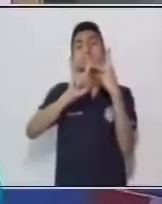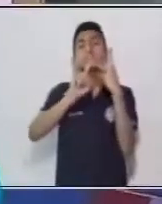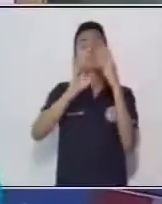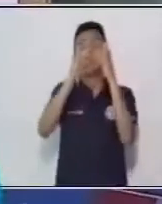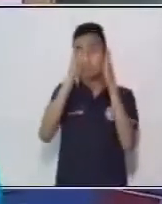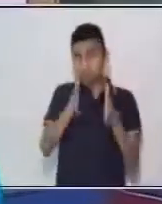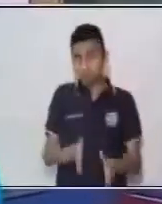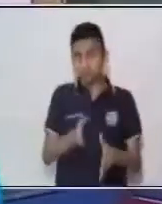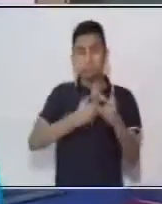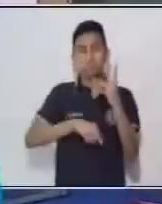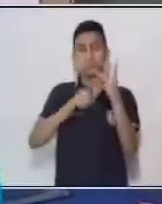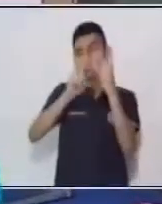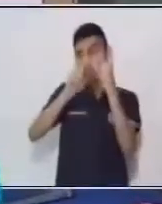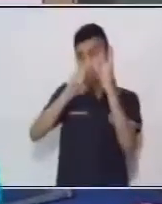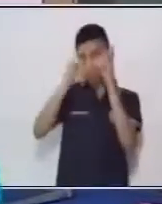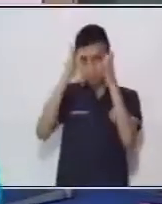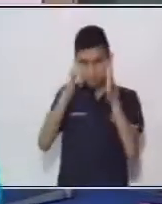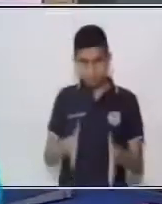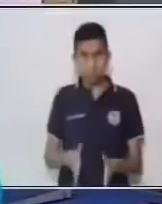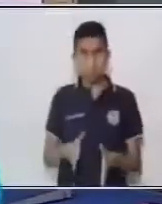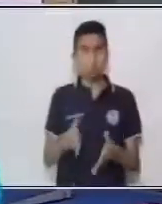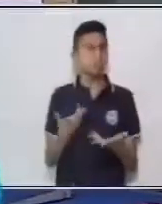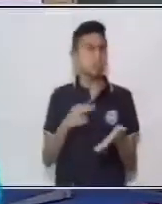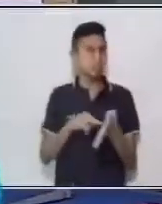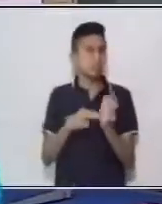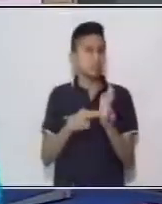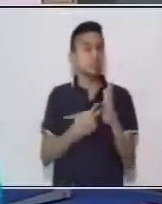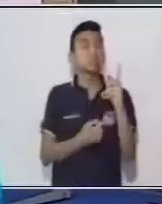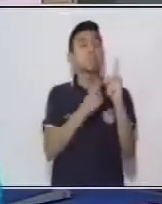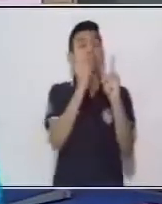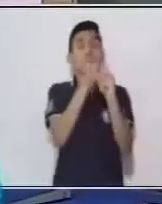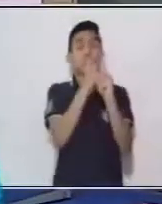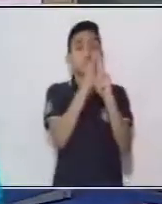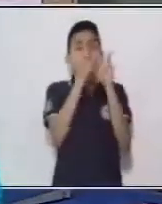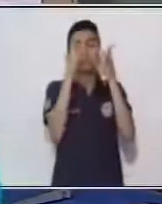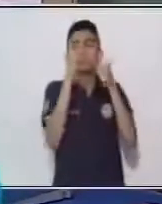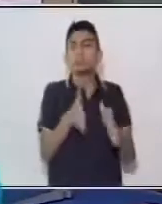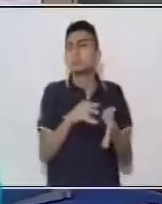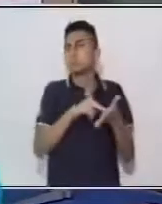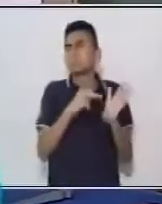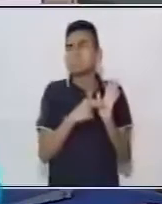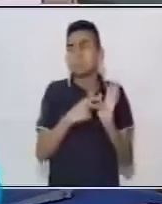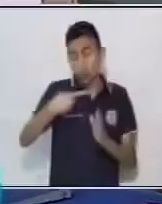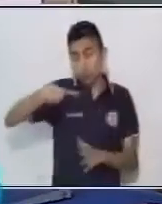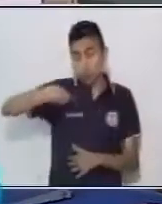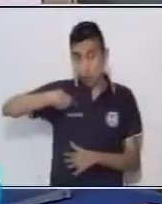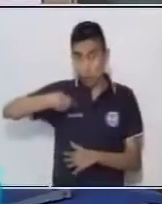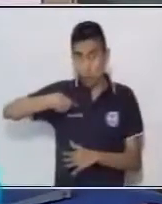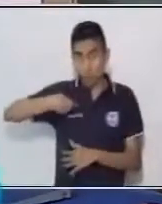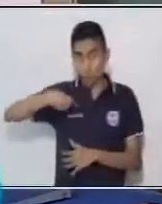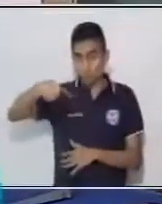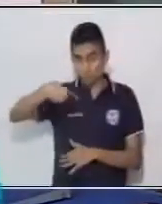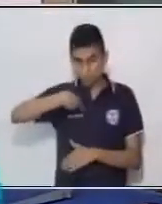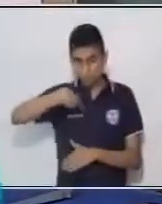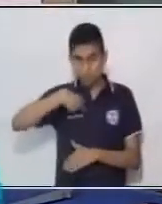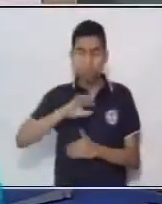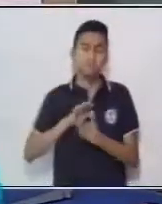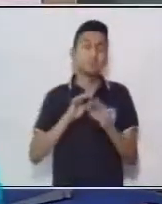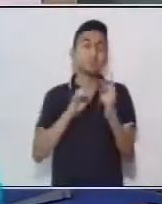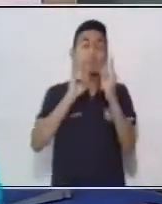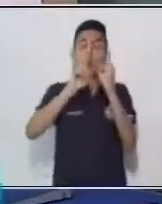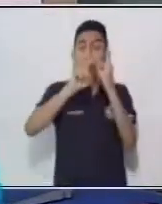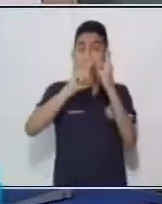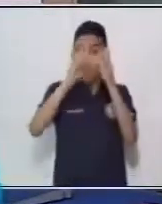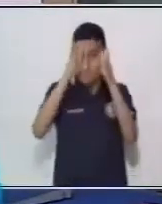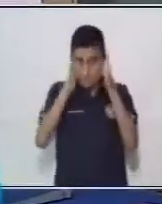persona y la tercera persona. La primera persona se refiere a mí, es decir, yo. La